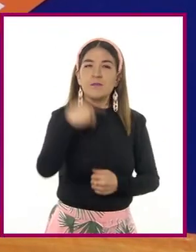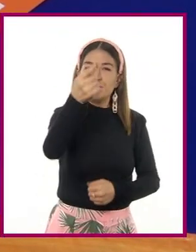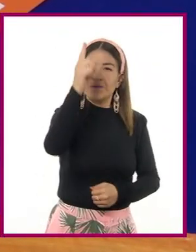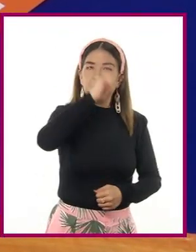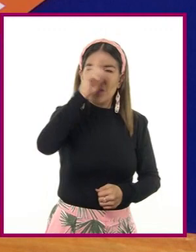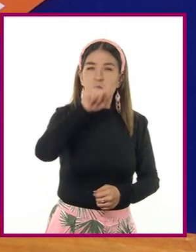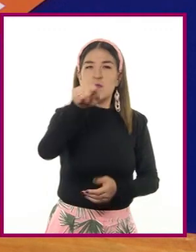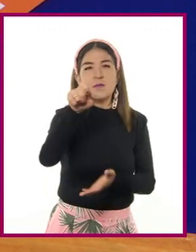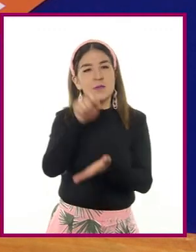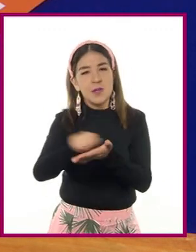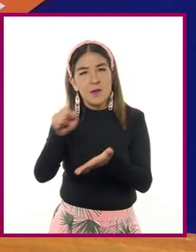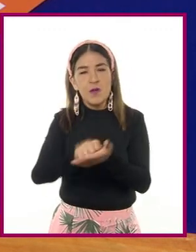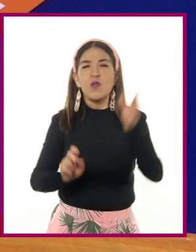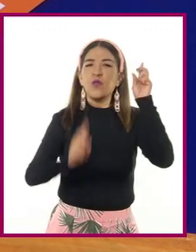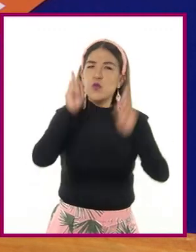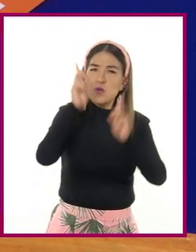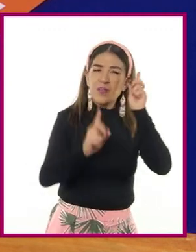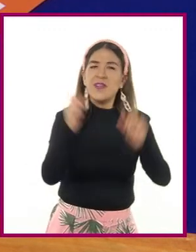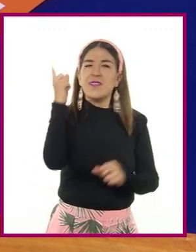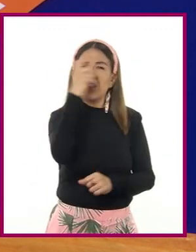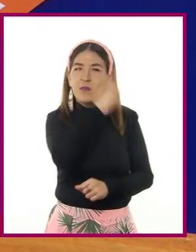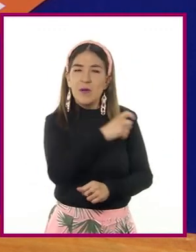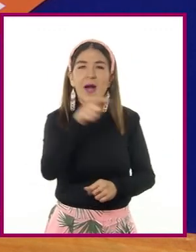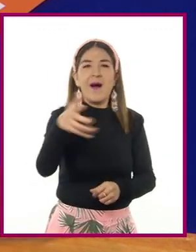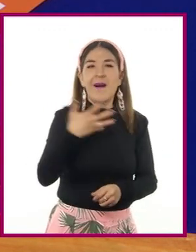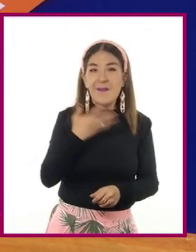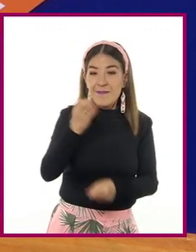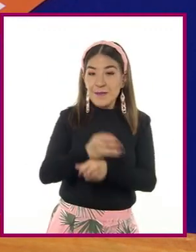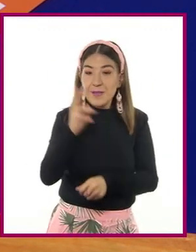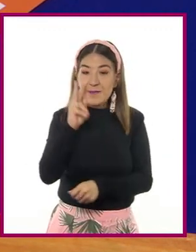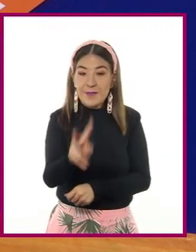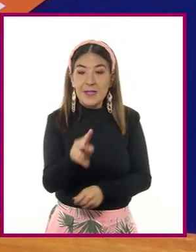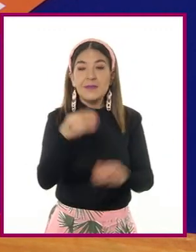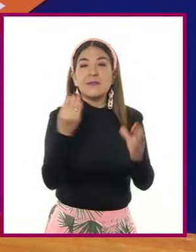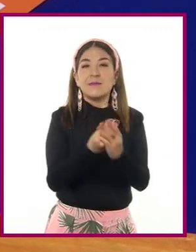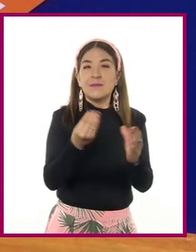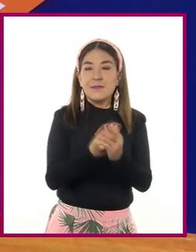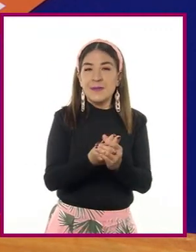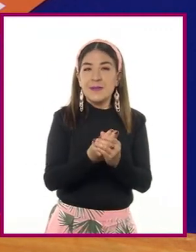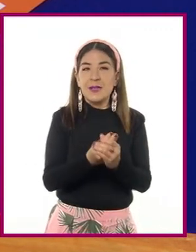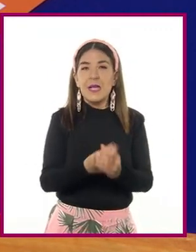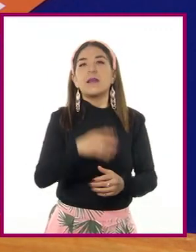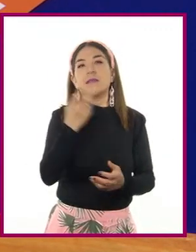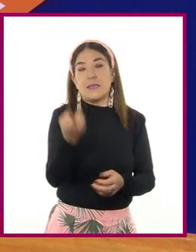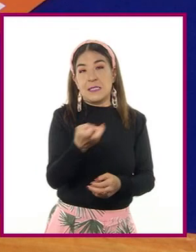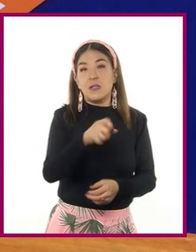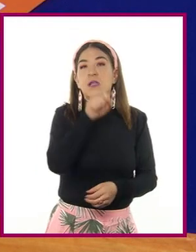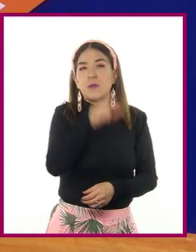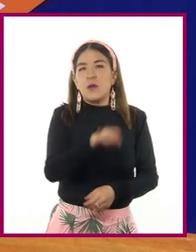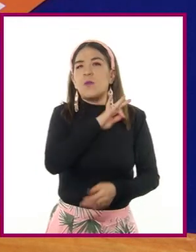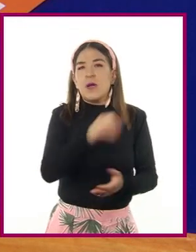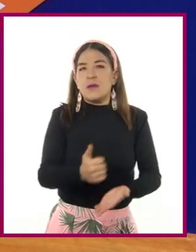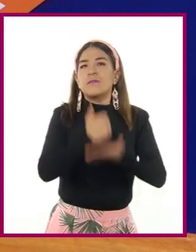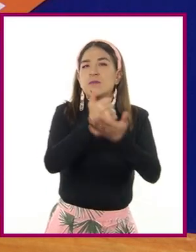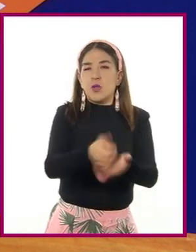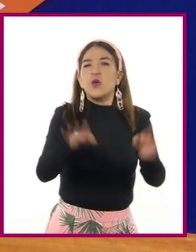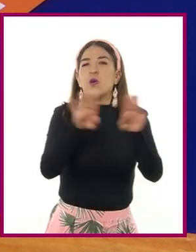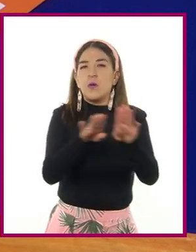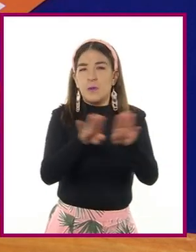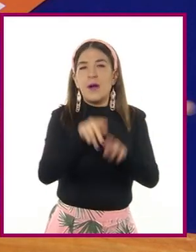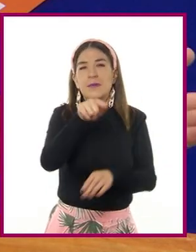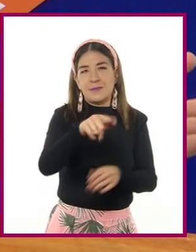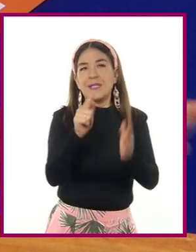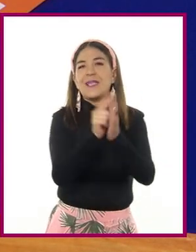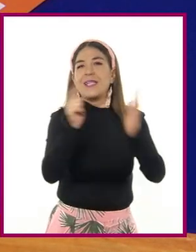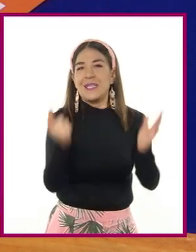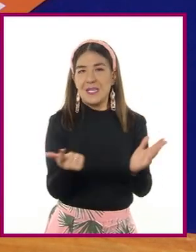un registro de las dudas, inquietudes o dificultades que surjan al resolver los planteamientos, pues muchas de estas las podrán resolver al momento de